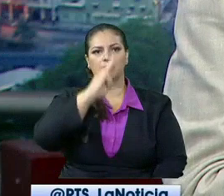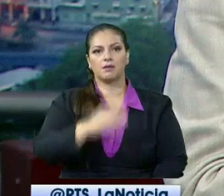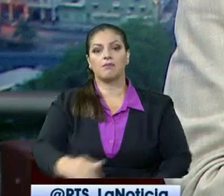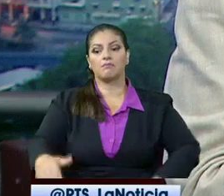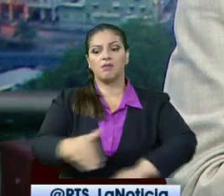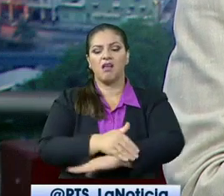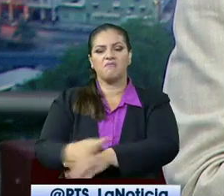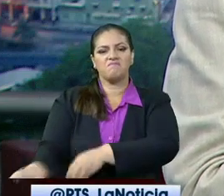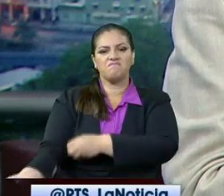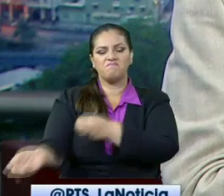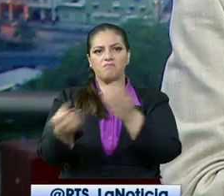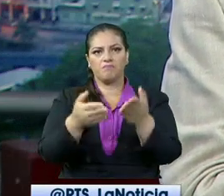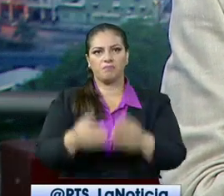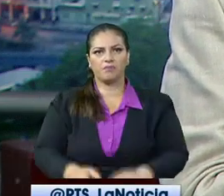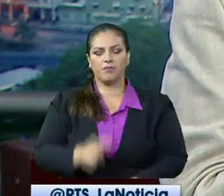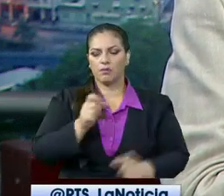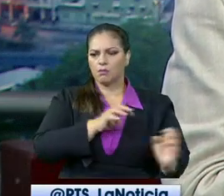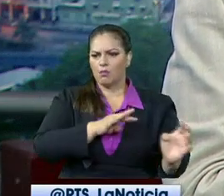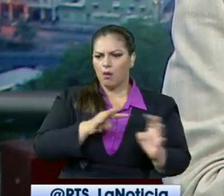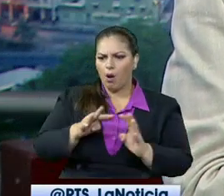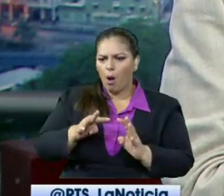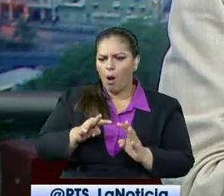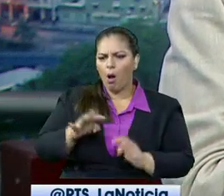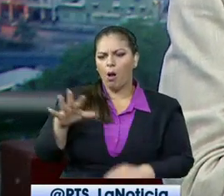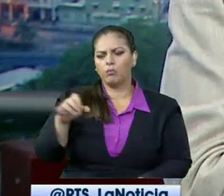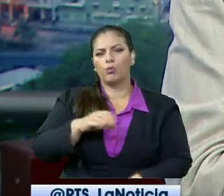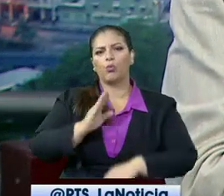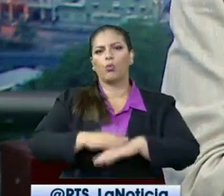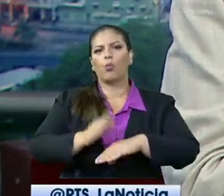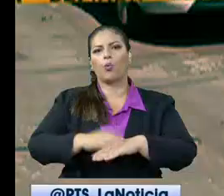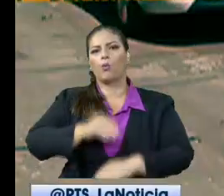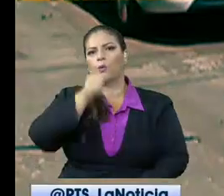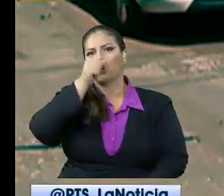habría sido escopolaminado.